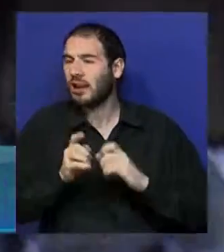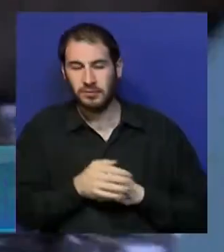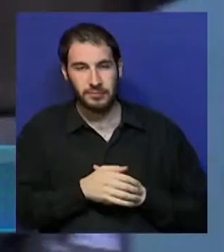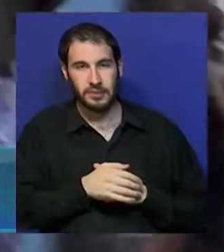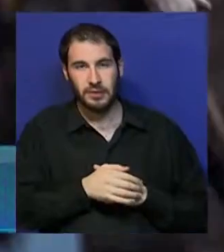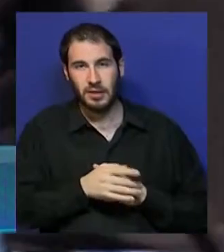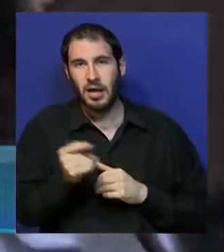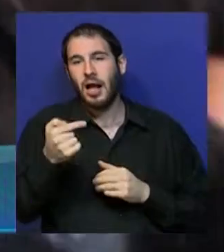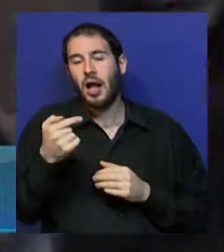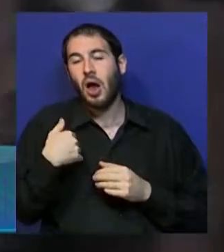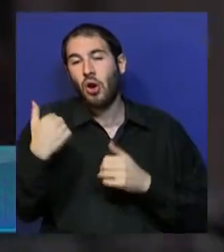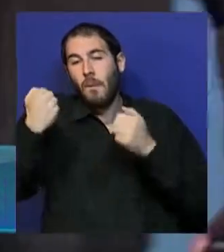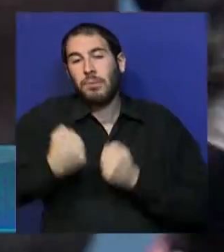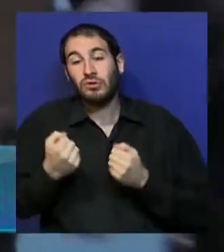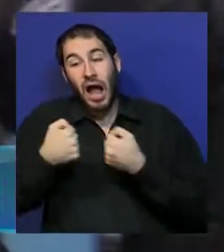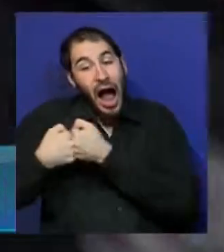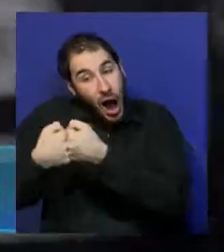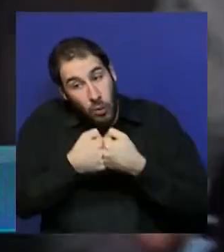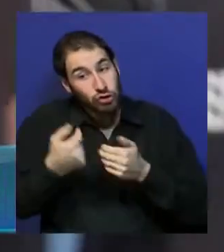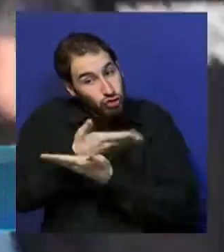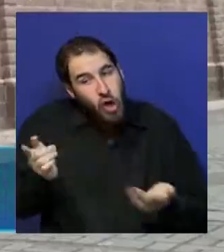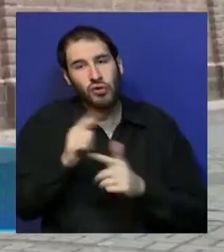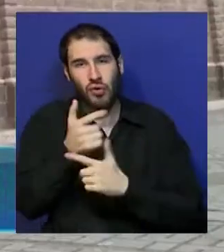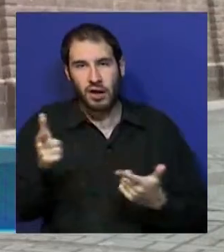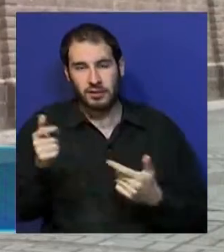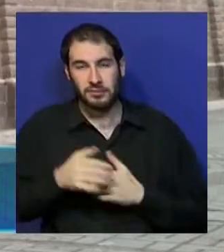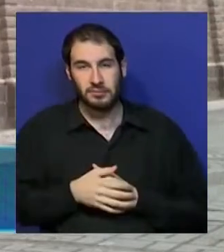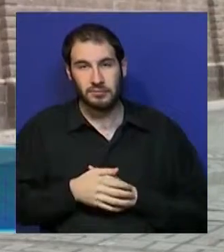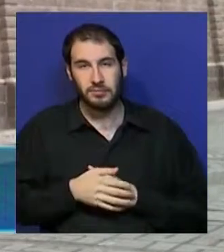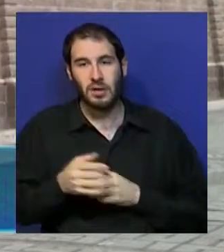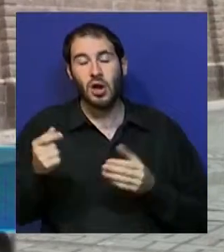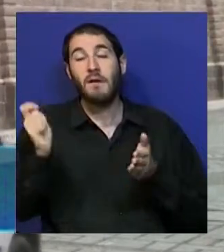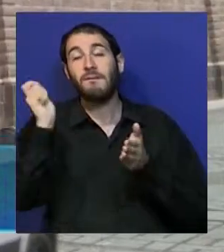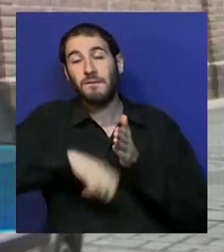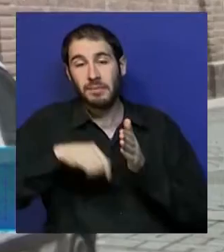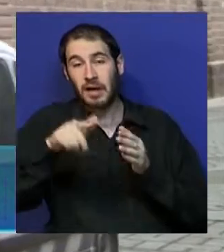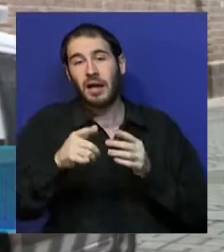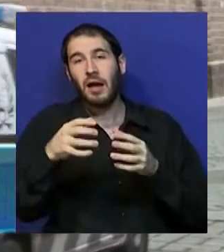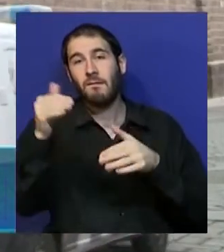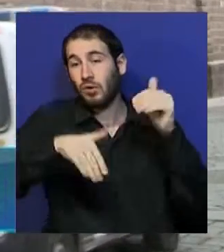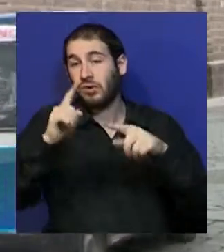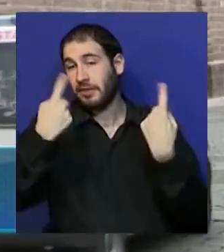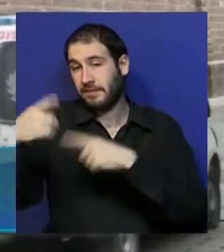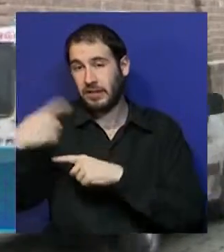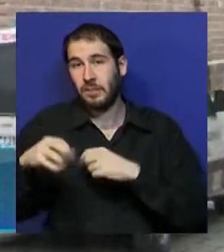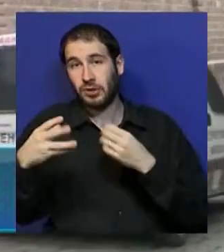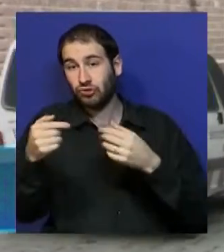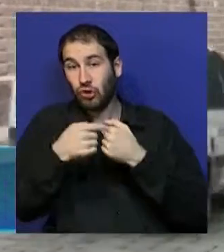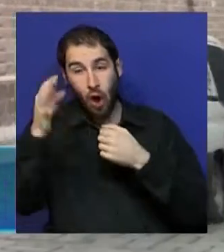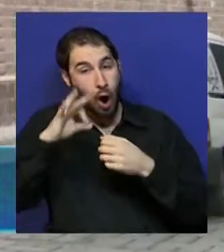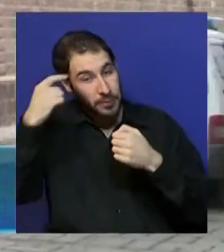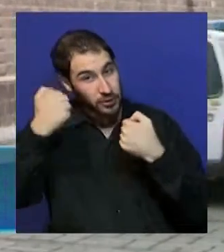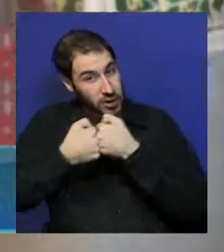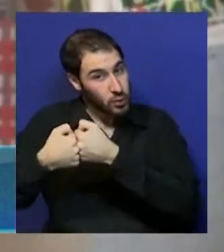en realidad no es una posición unánime de todo el bloque. Por eso digo que el despacho de la CA salió con diferentes votos, porque no todos